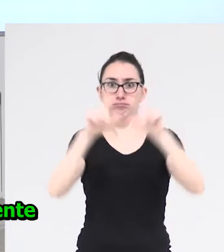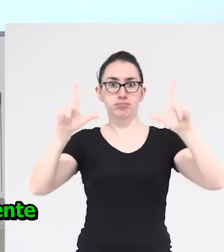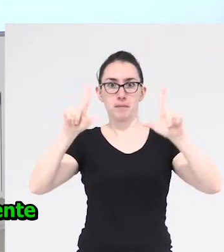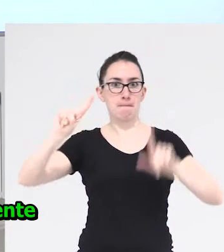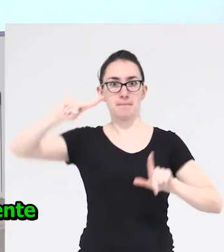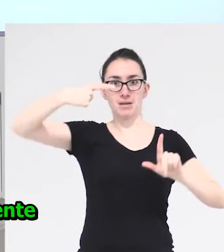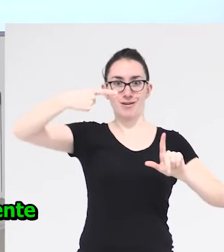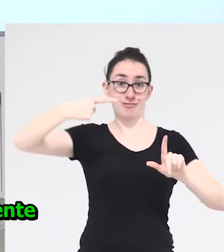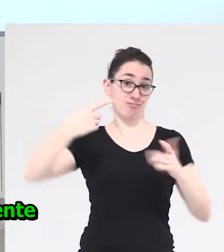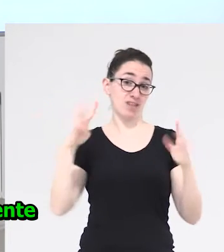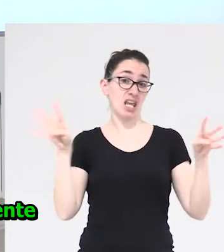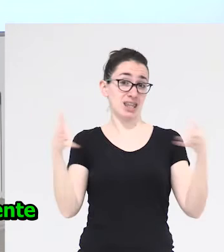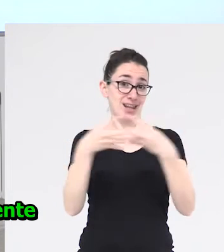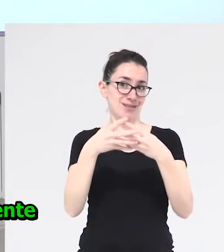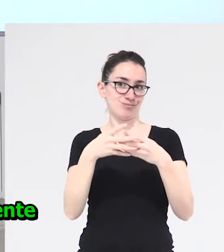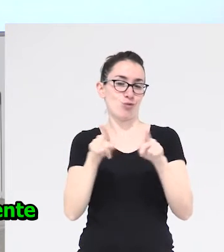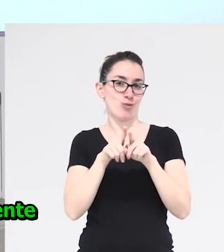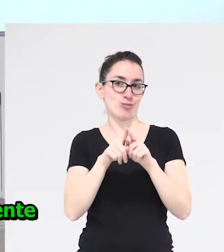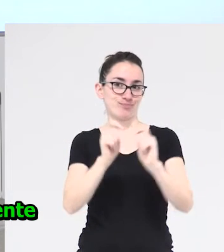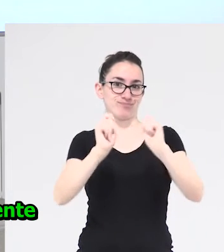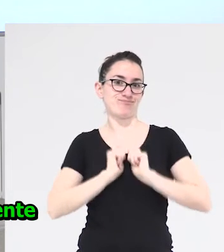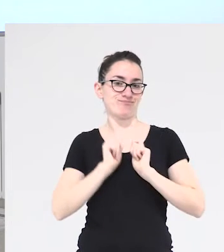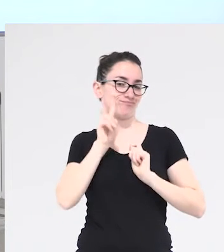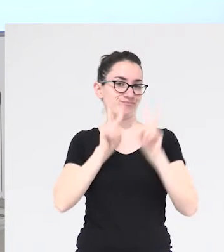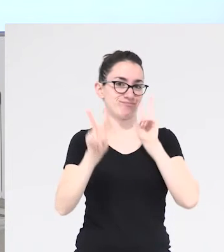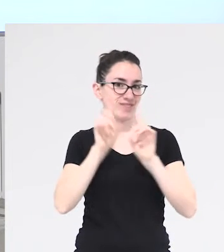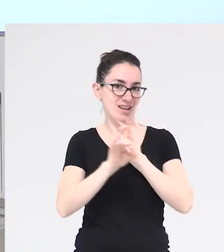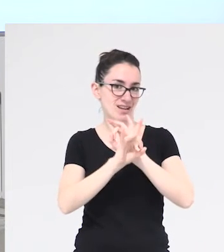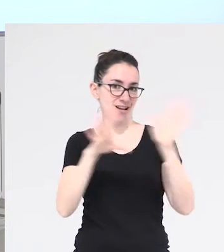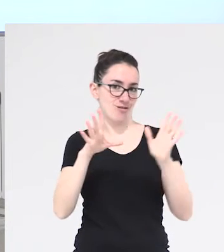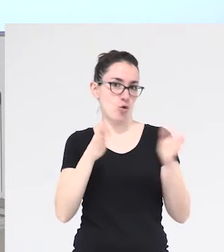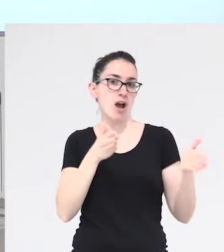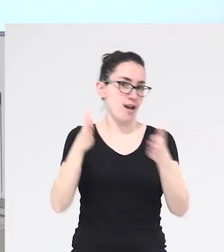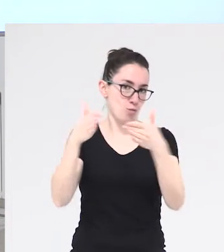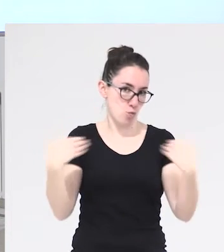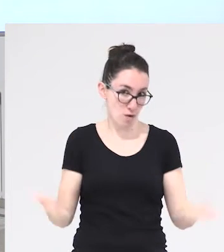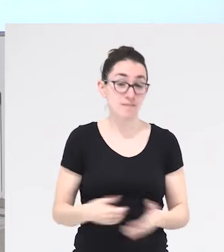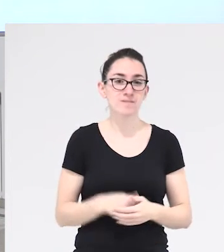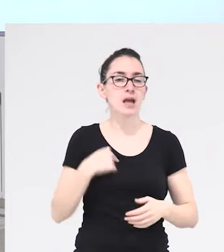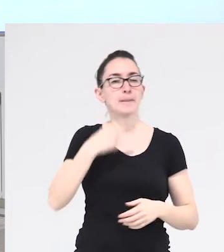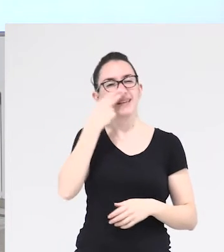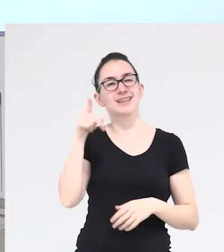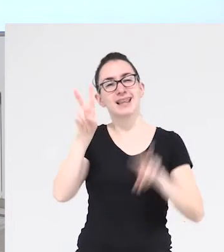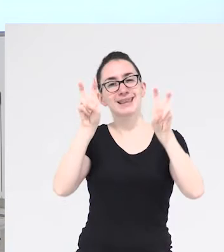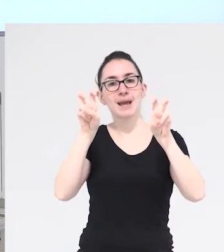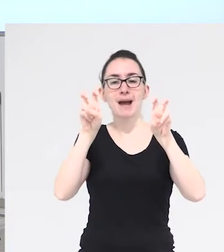Internet nos muestra muy rápidamente cómo va la cosa. Entonces, a mí me interesa el estar en